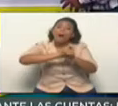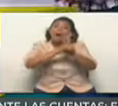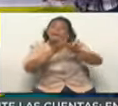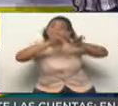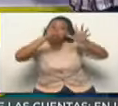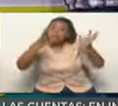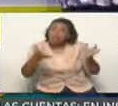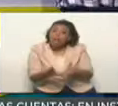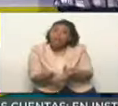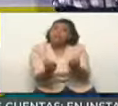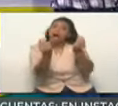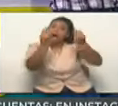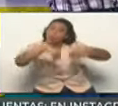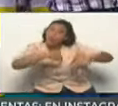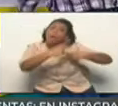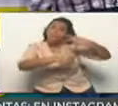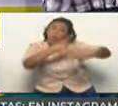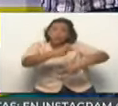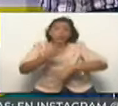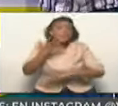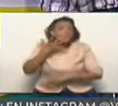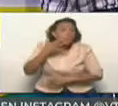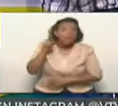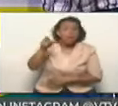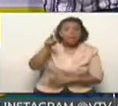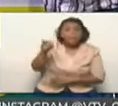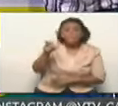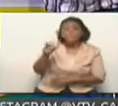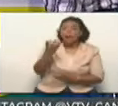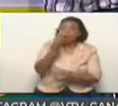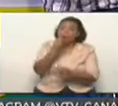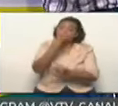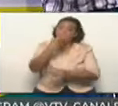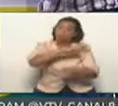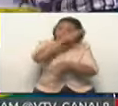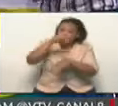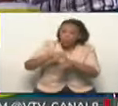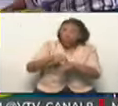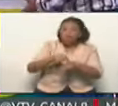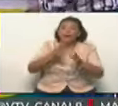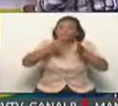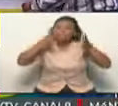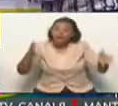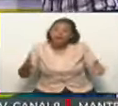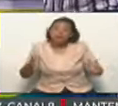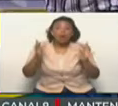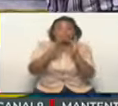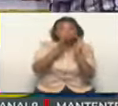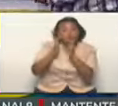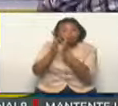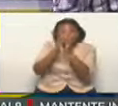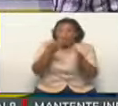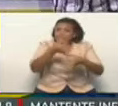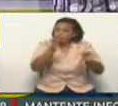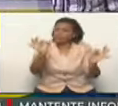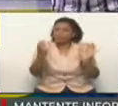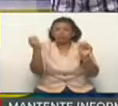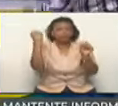pudimos hacer algunos productos, como puede ver, los productos para el mercado nacional. Han sido muy demandados, excelente